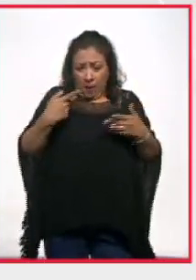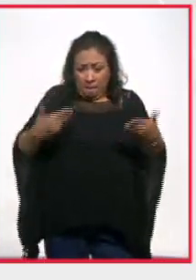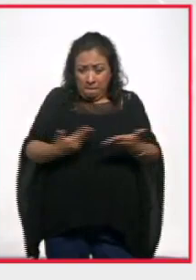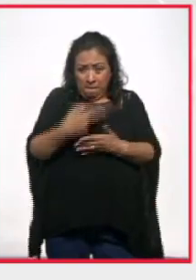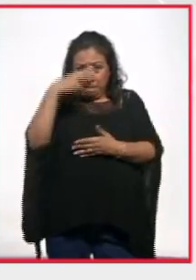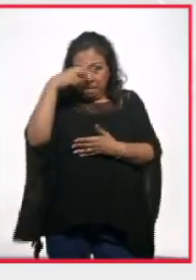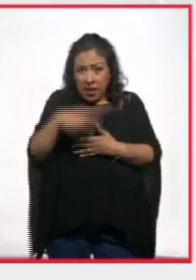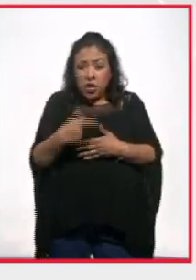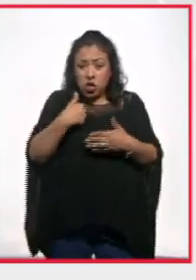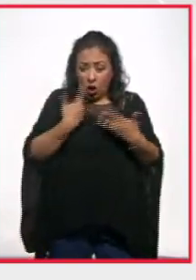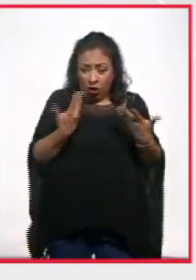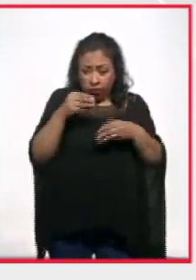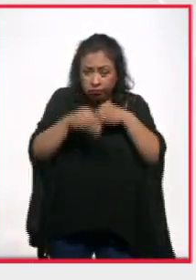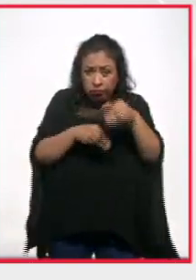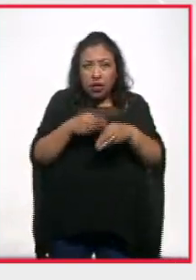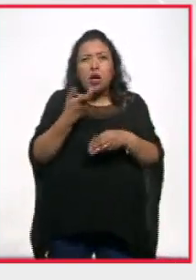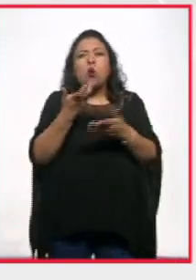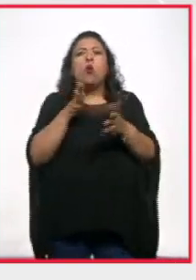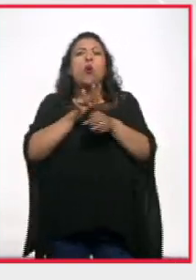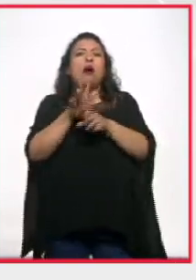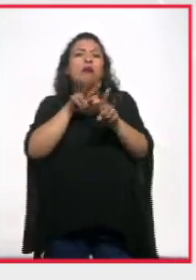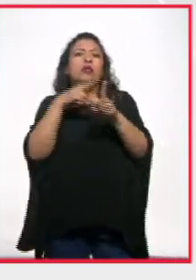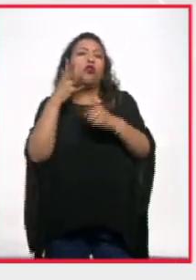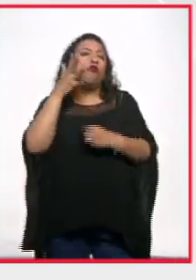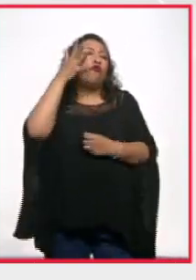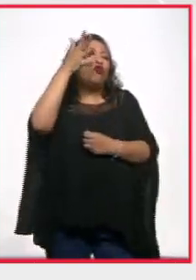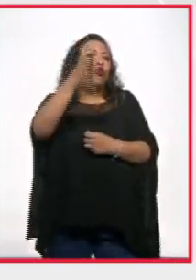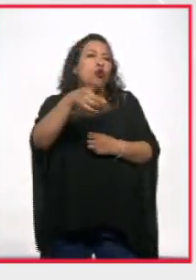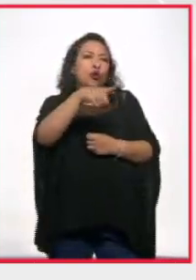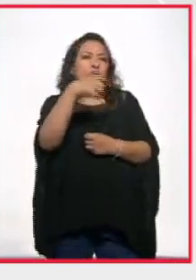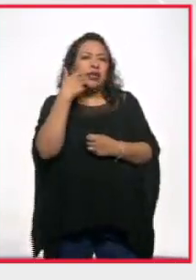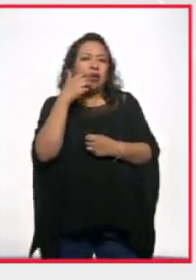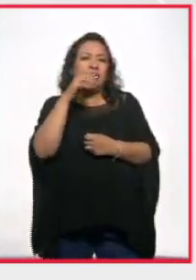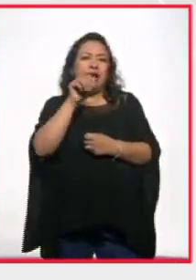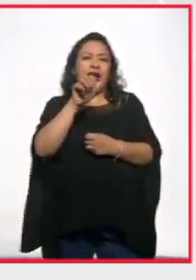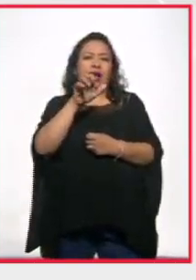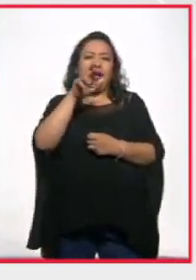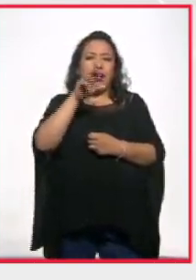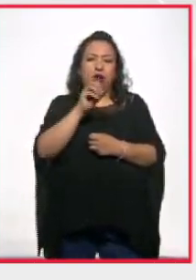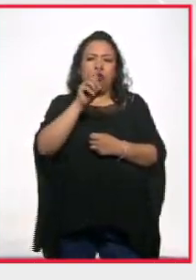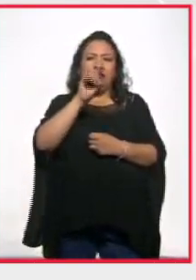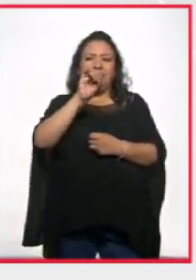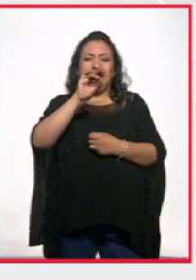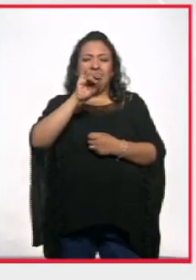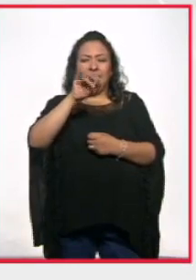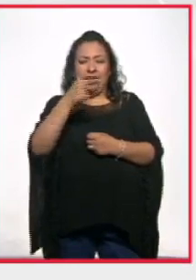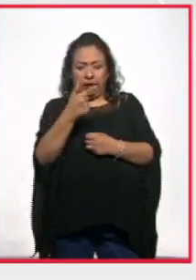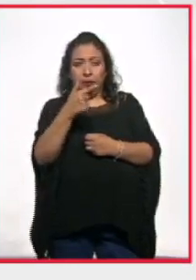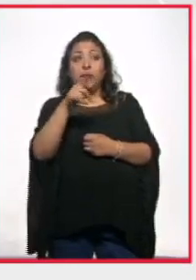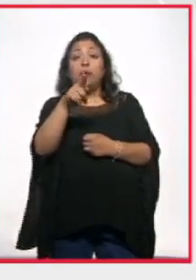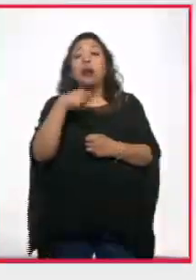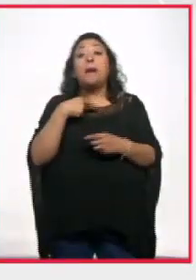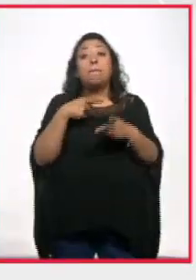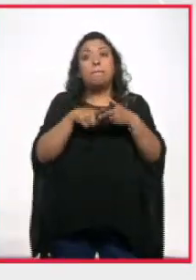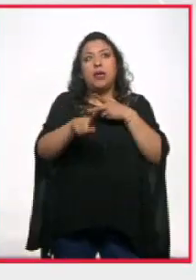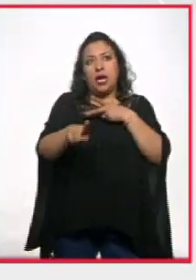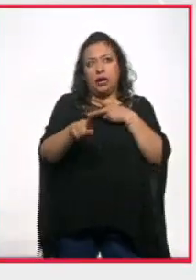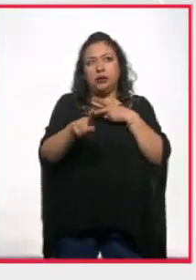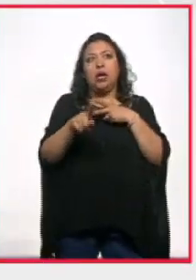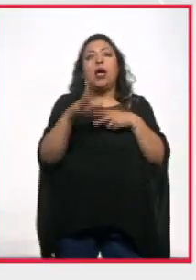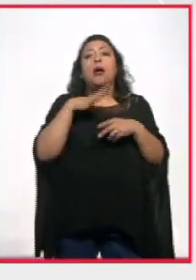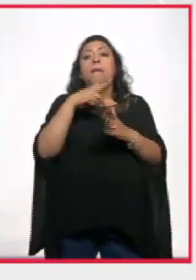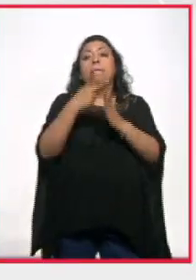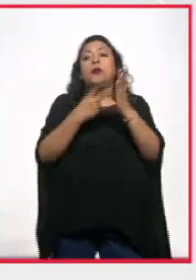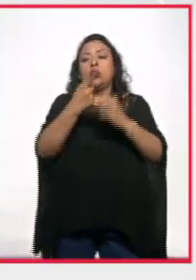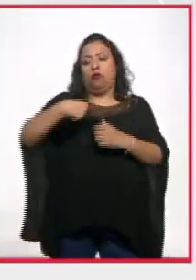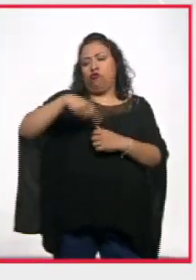¿Cuál es un poco también esta visión prospectiva a futuro que tiene Aerodesign? Bueno, Aerodesign nació, como te comentábamos, como un